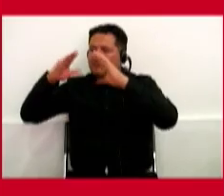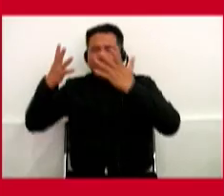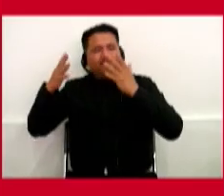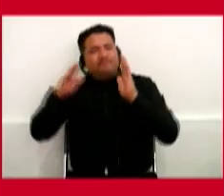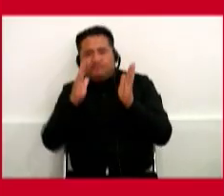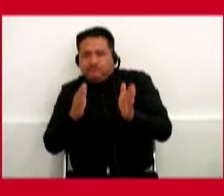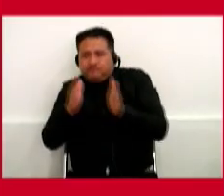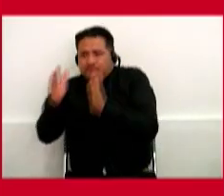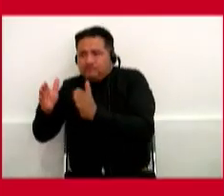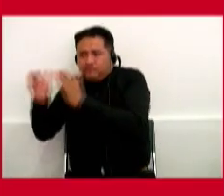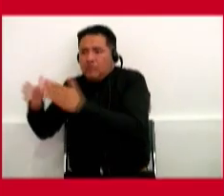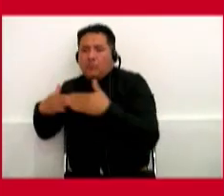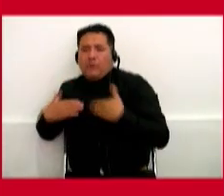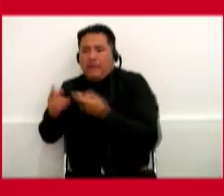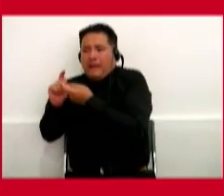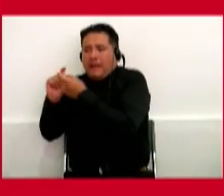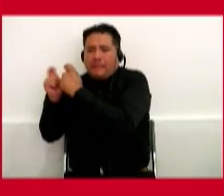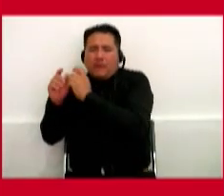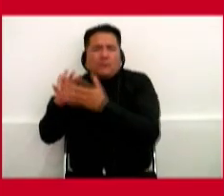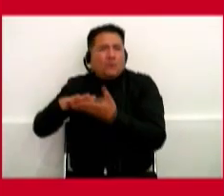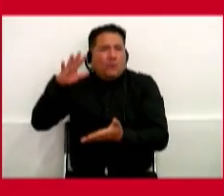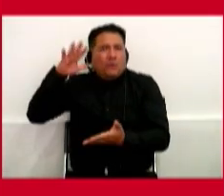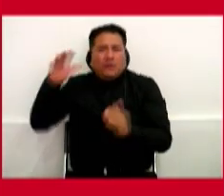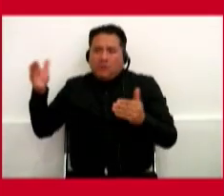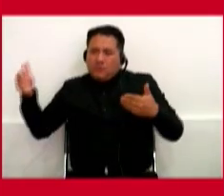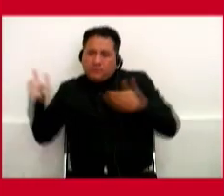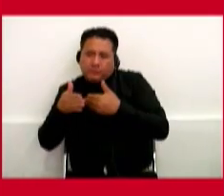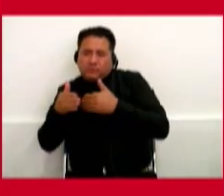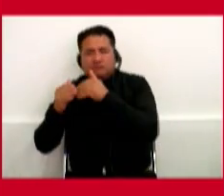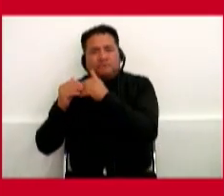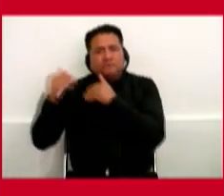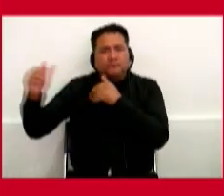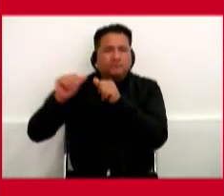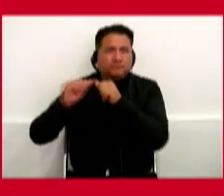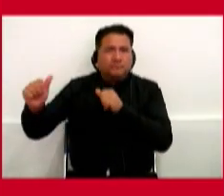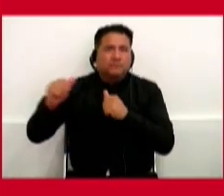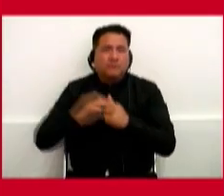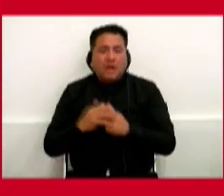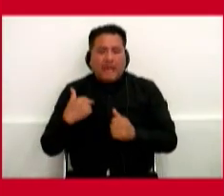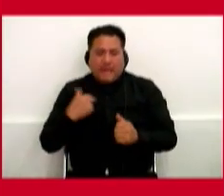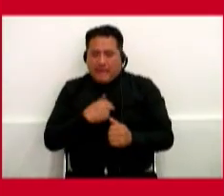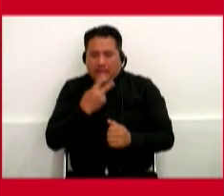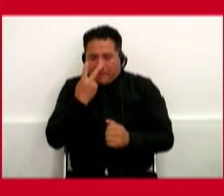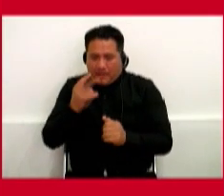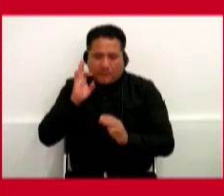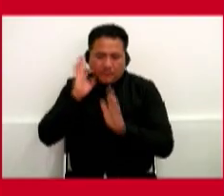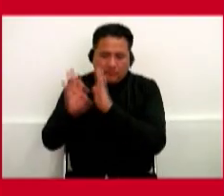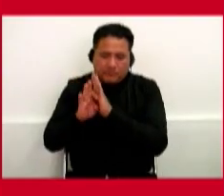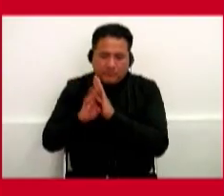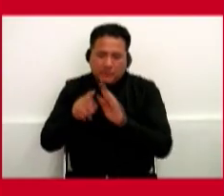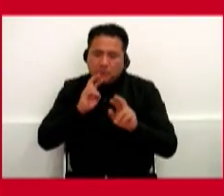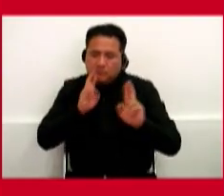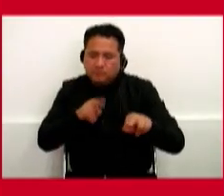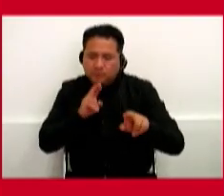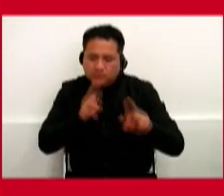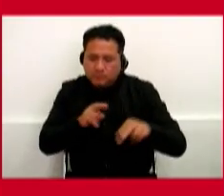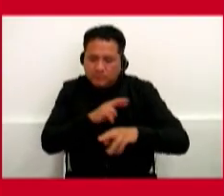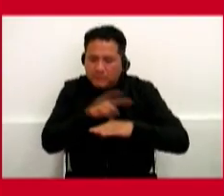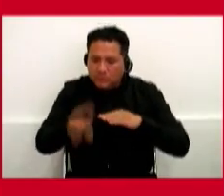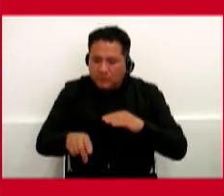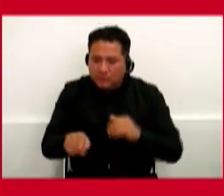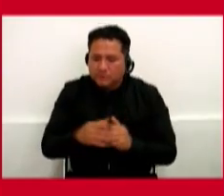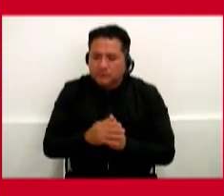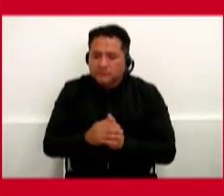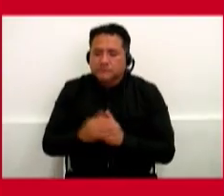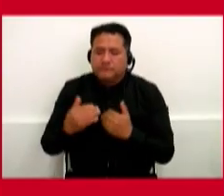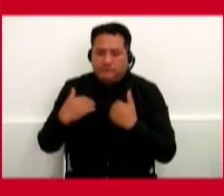en poco espacio, ¿no?, en poca longitud. Entonces, aquí vemos en esta gráfica de resultados que muchas veces, al considerar